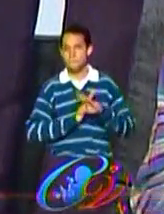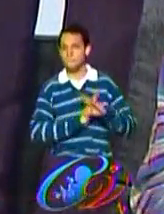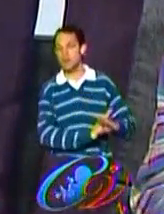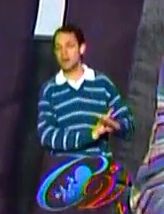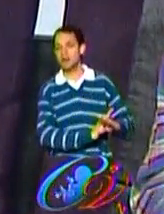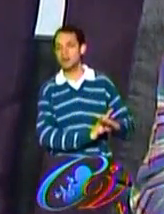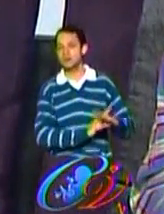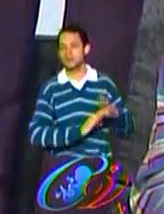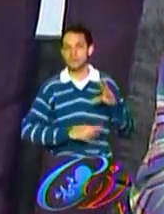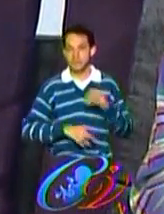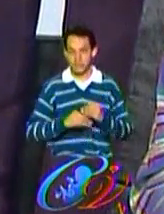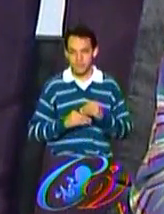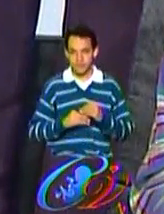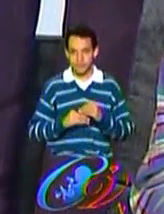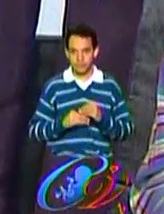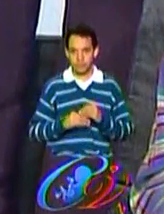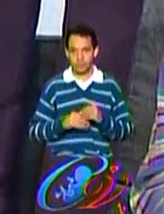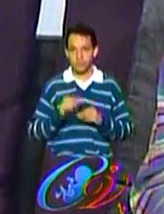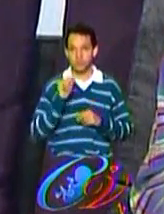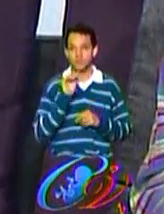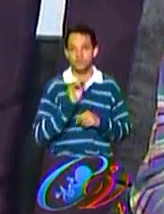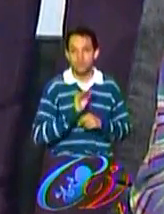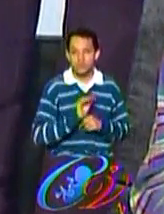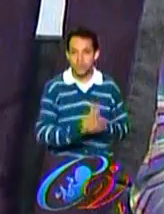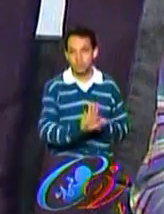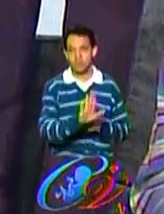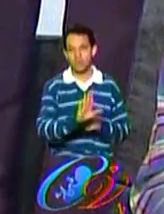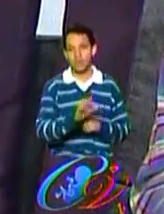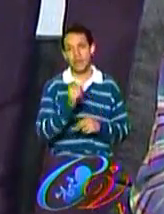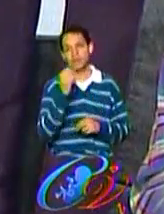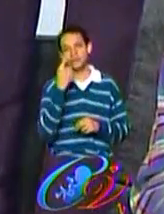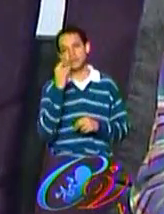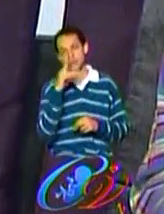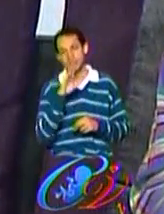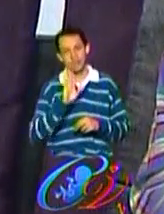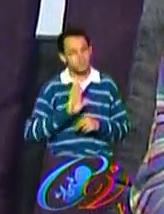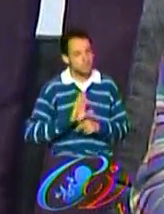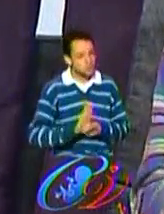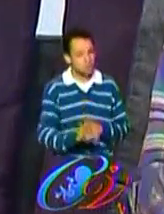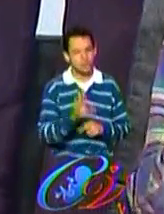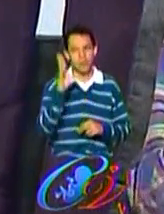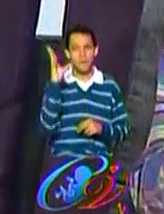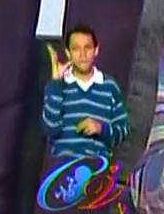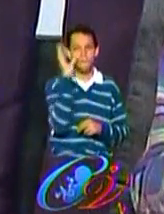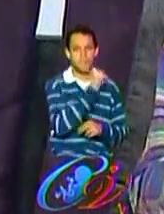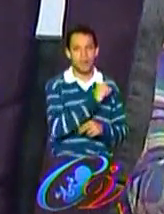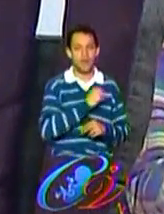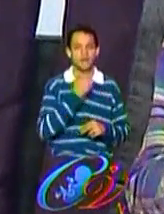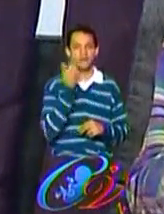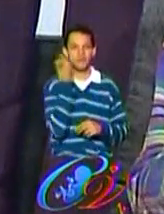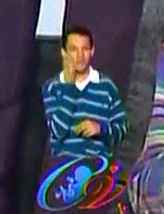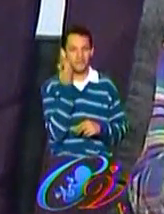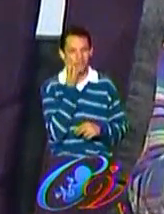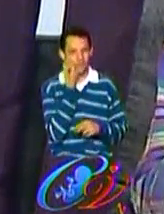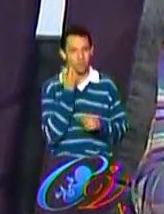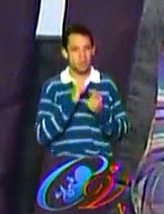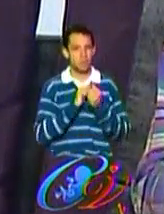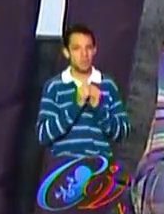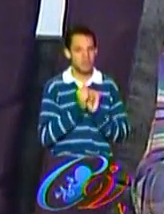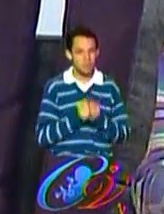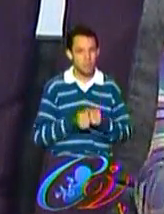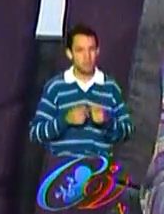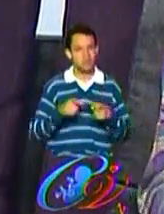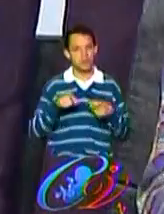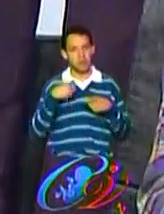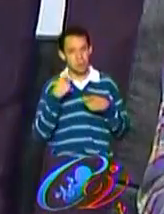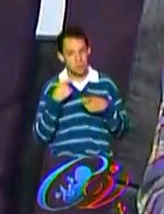para que ustedes realmente entiendan que el proceso de la enfermedad tiene contextos como el deporte, la alimentación